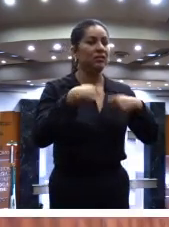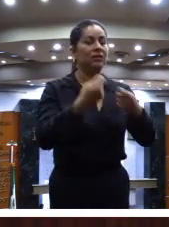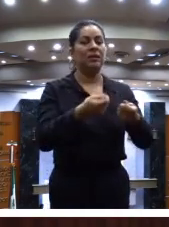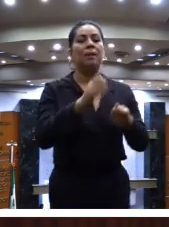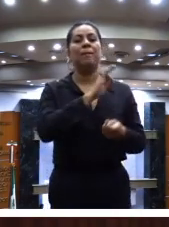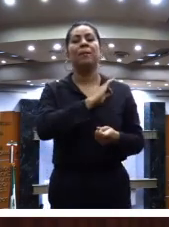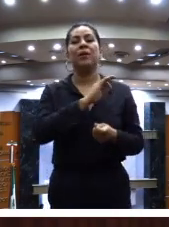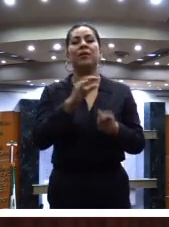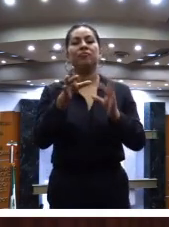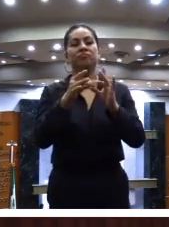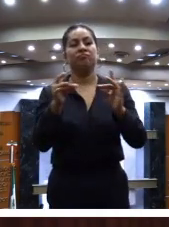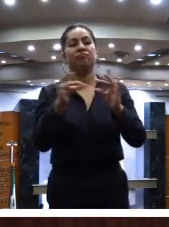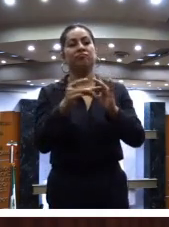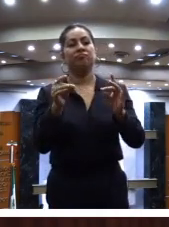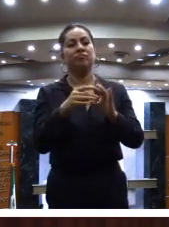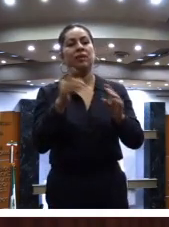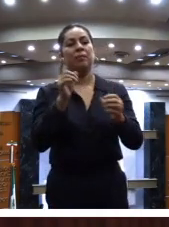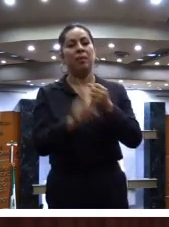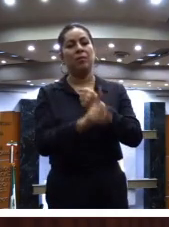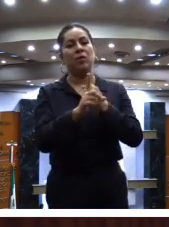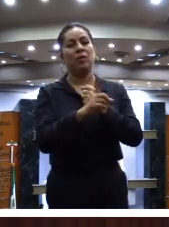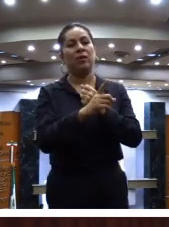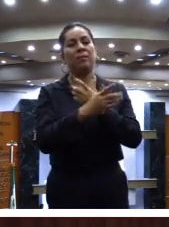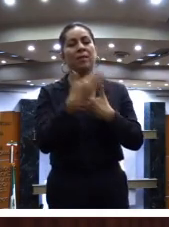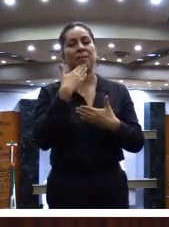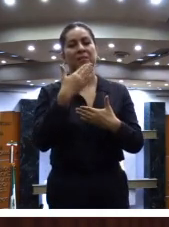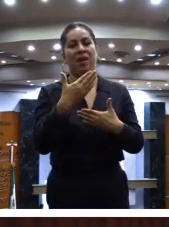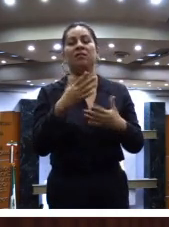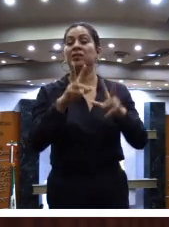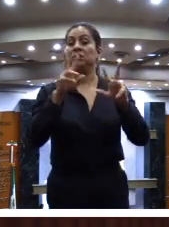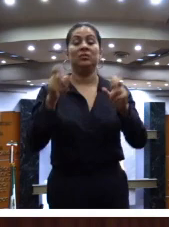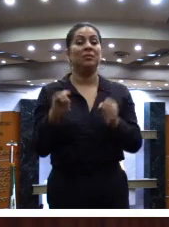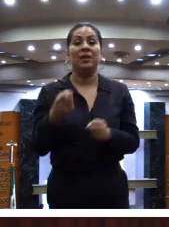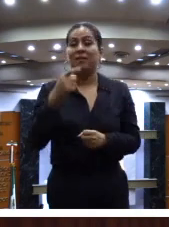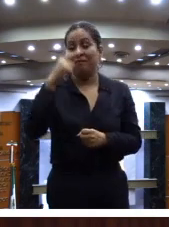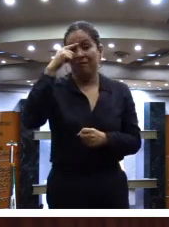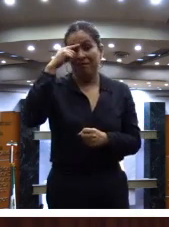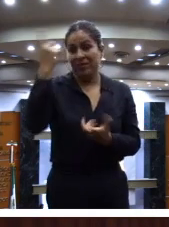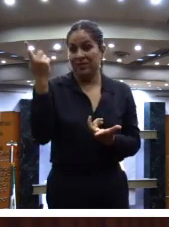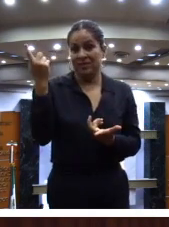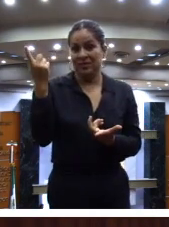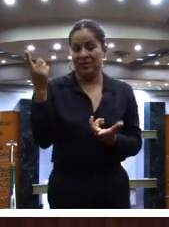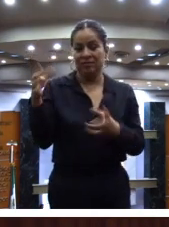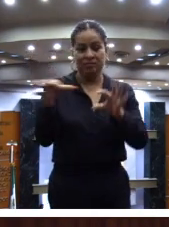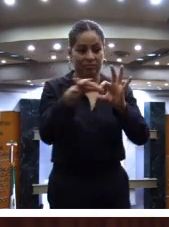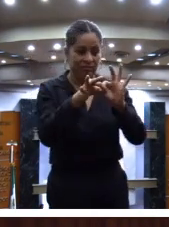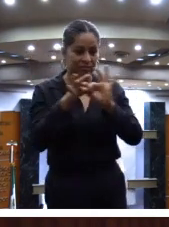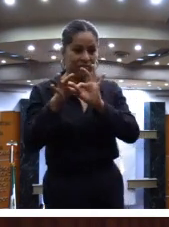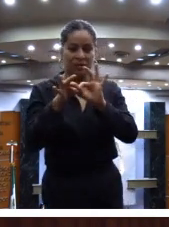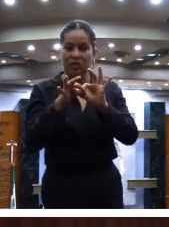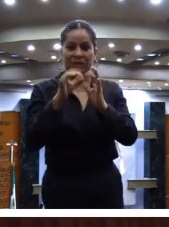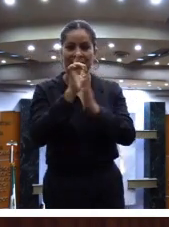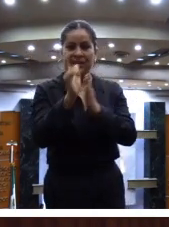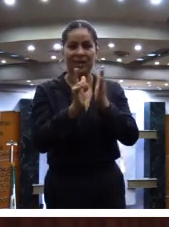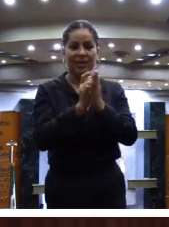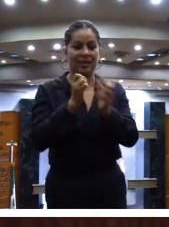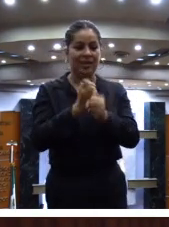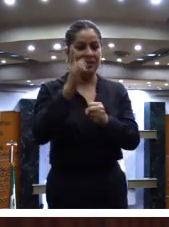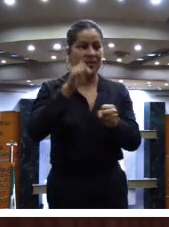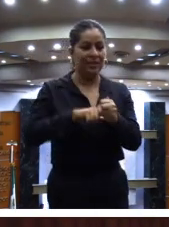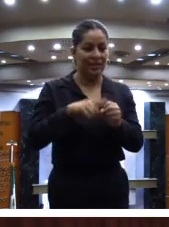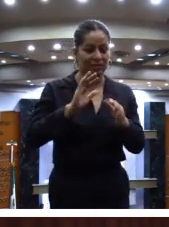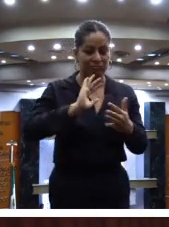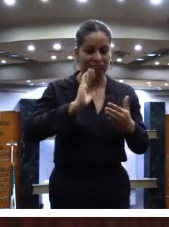desahogar este asunto cuanto antes Es simple y sencillamente armonizar la ley Estatal de